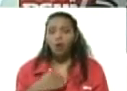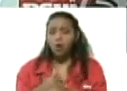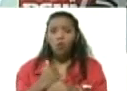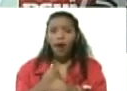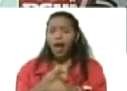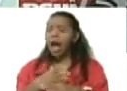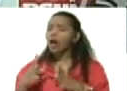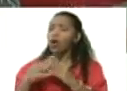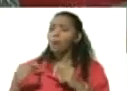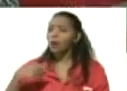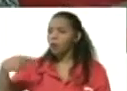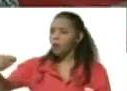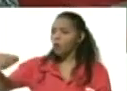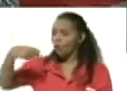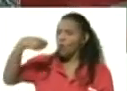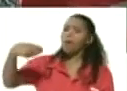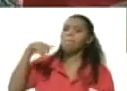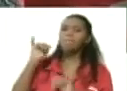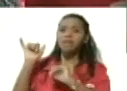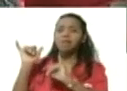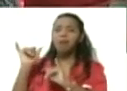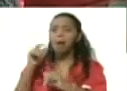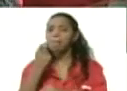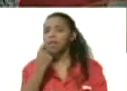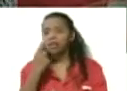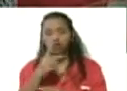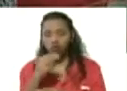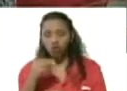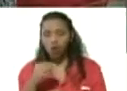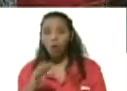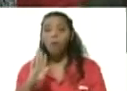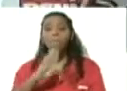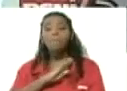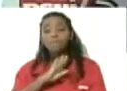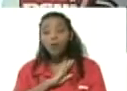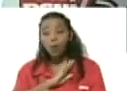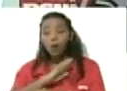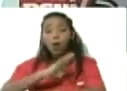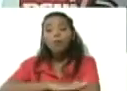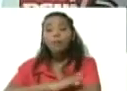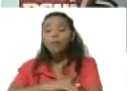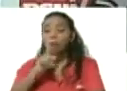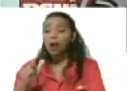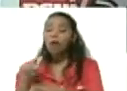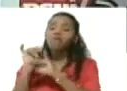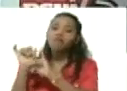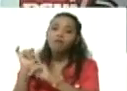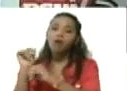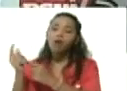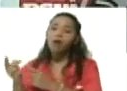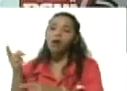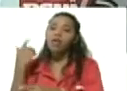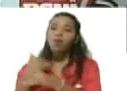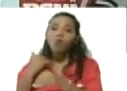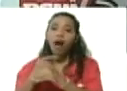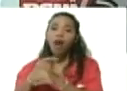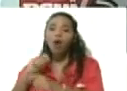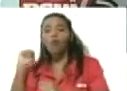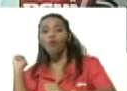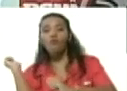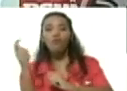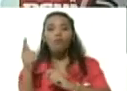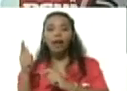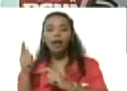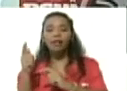medicina, de su propia maldad, de su propio veneno, del veneno que